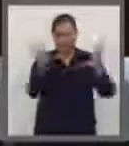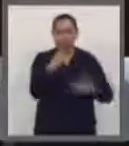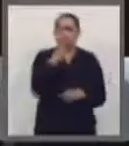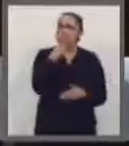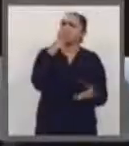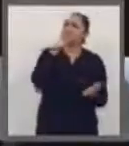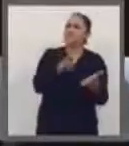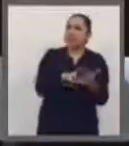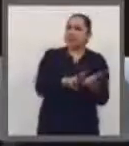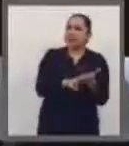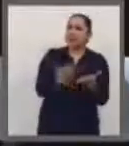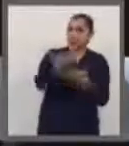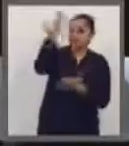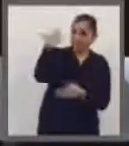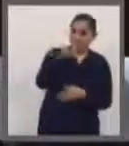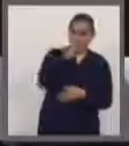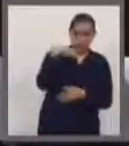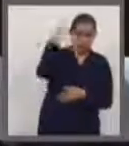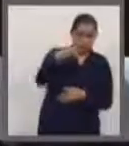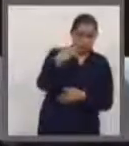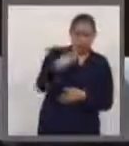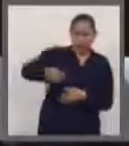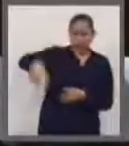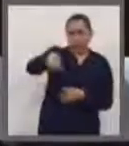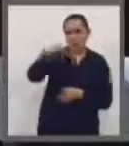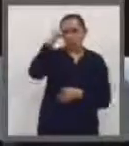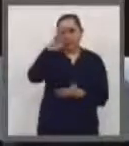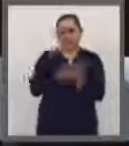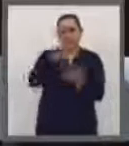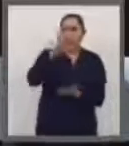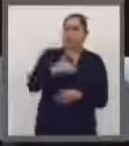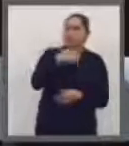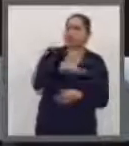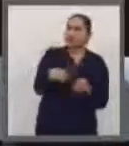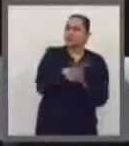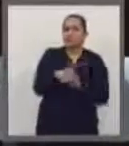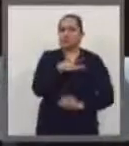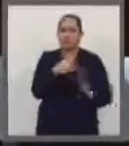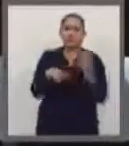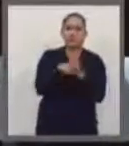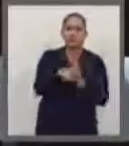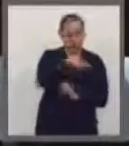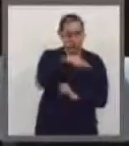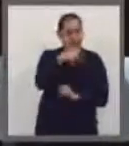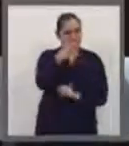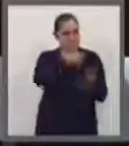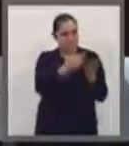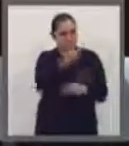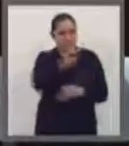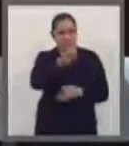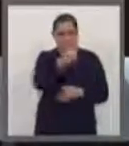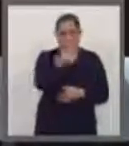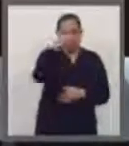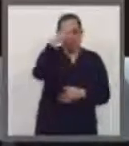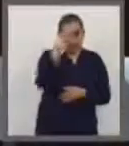contra todo pronóstico méxico hizo la proeza en unos cuantos años de alcanzar